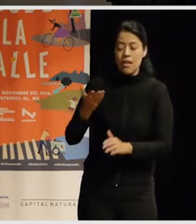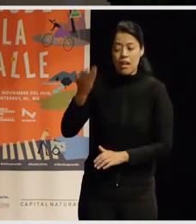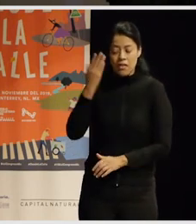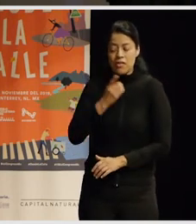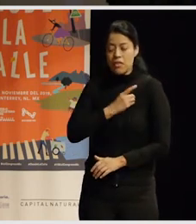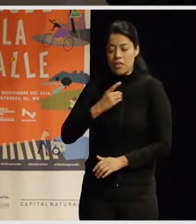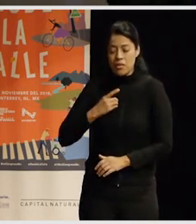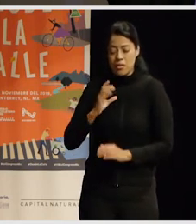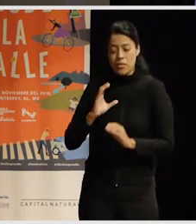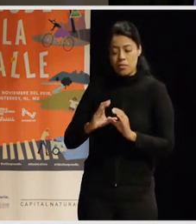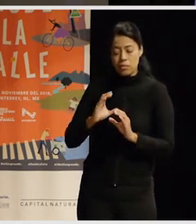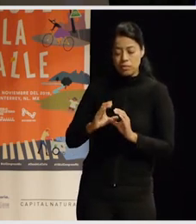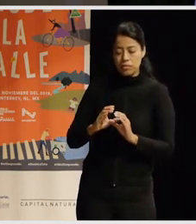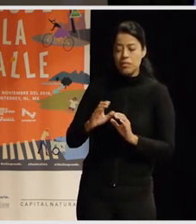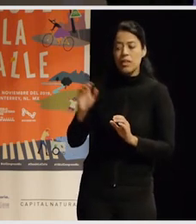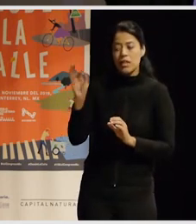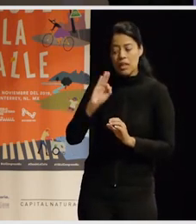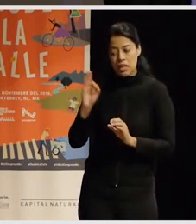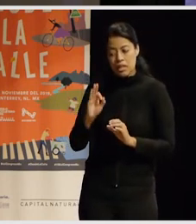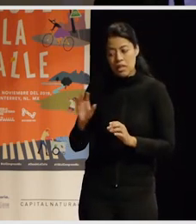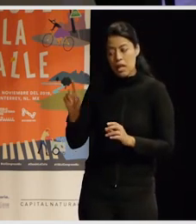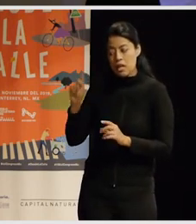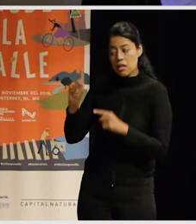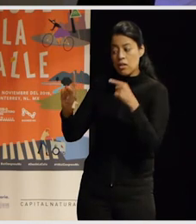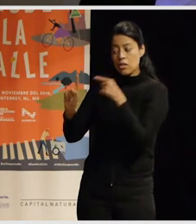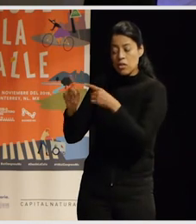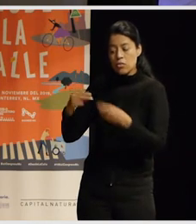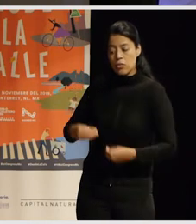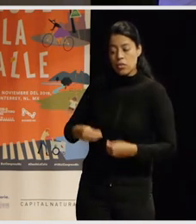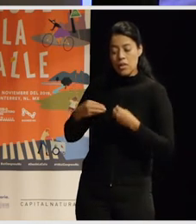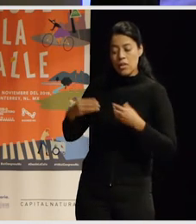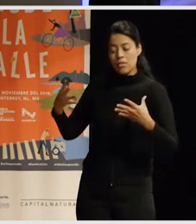presente y que pudo haber respetado la vida esa persona